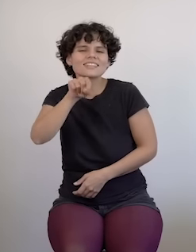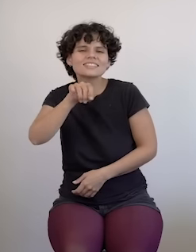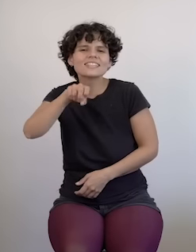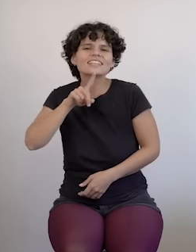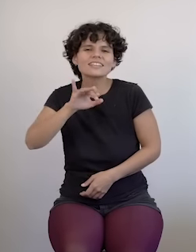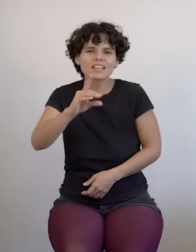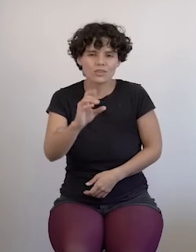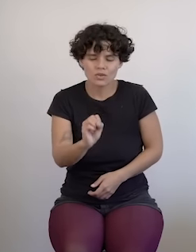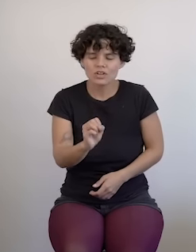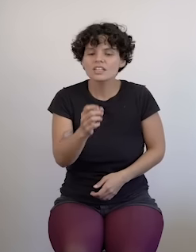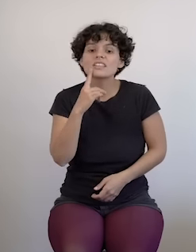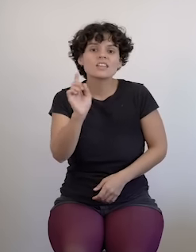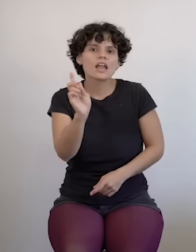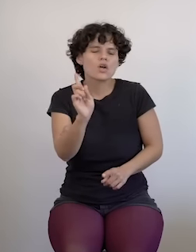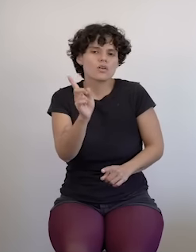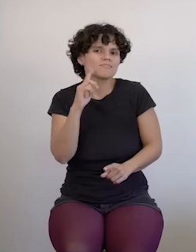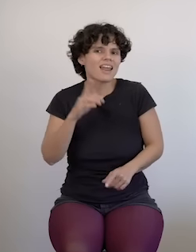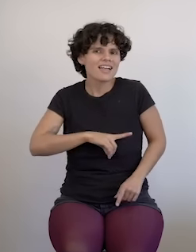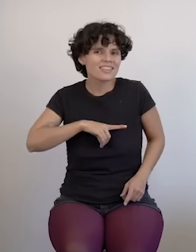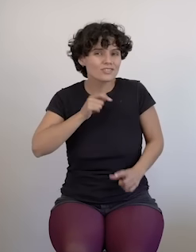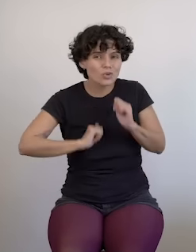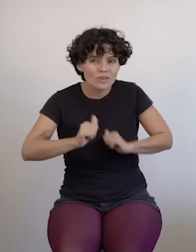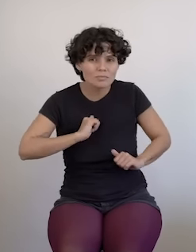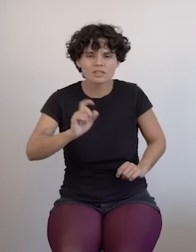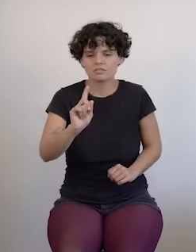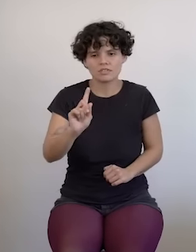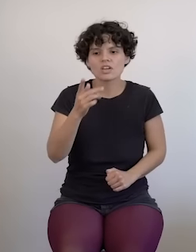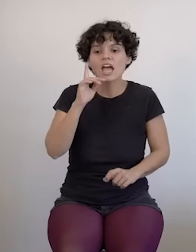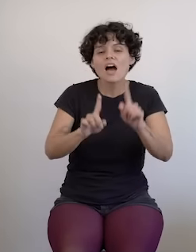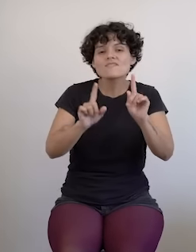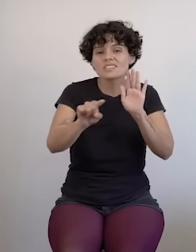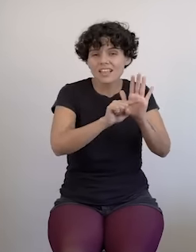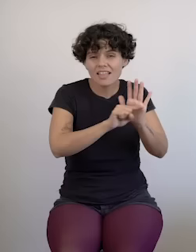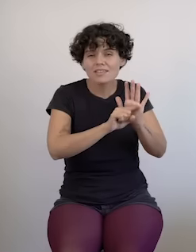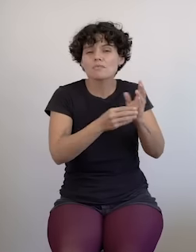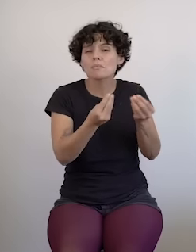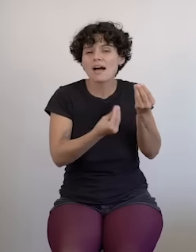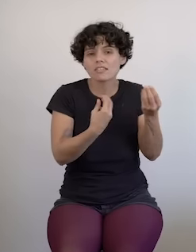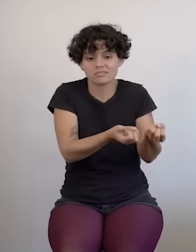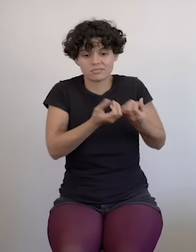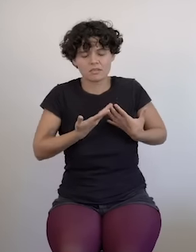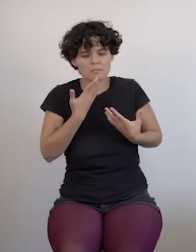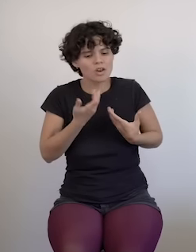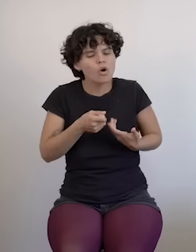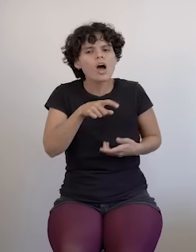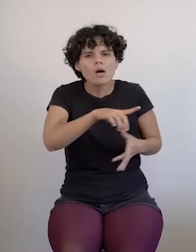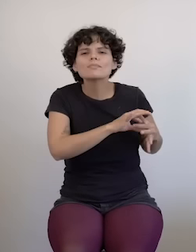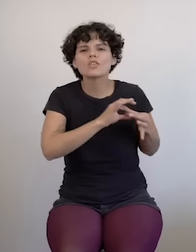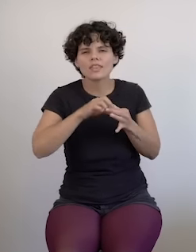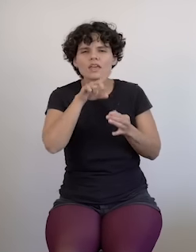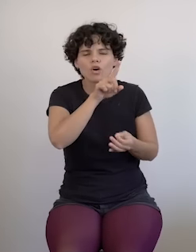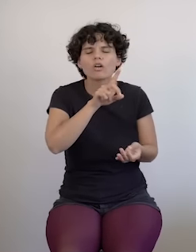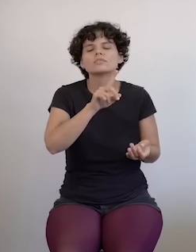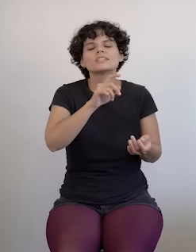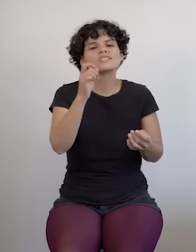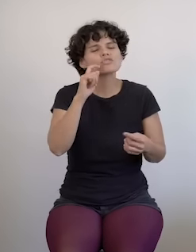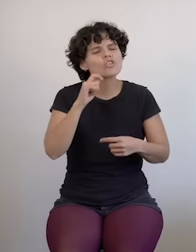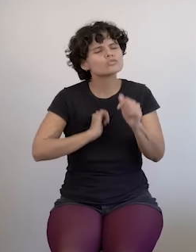¿cachai? Que dice que tú tienes que ser digno al sufrimiento, que realmente las cosas malas es por algo. Y mi dolor era para que